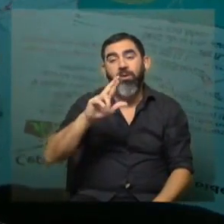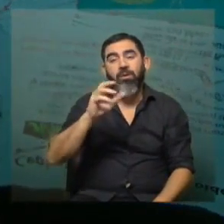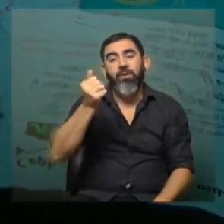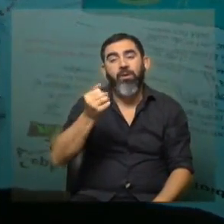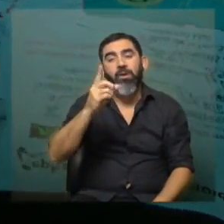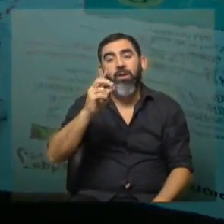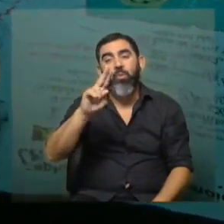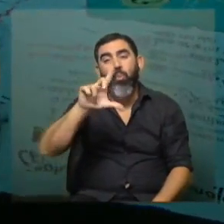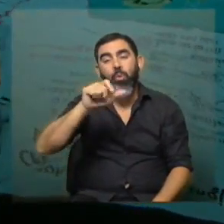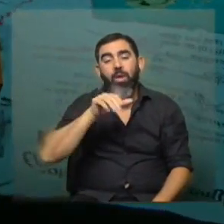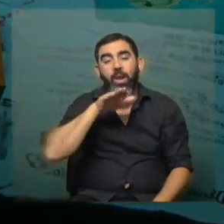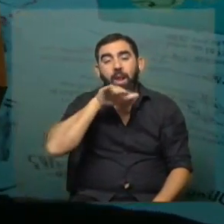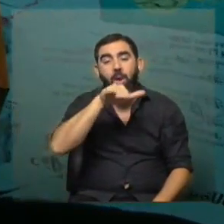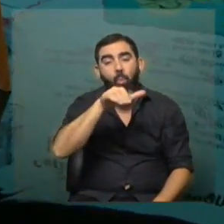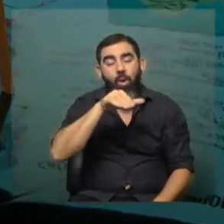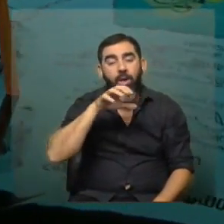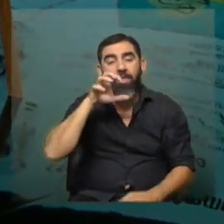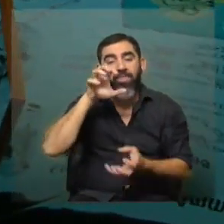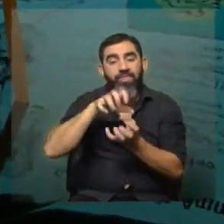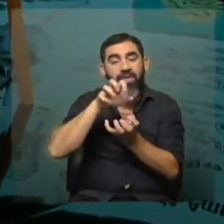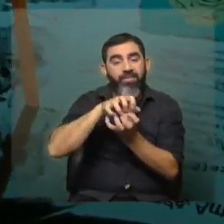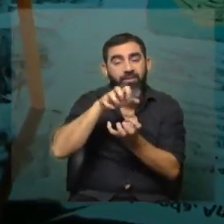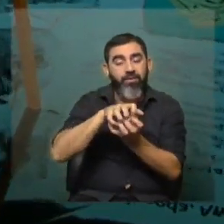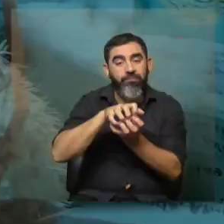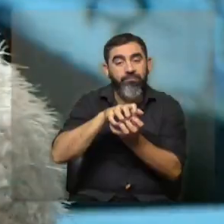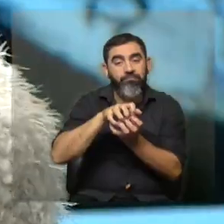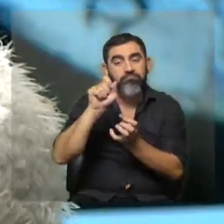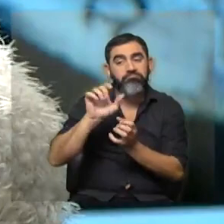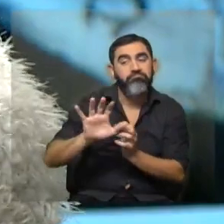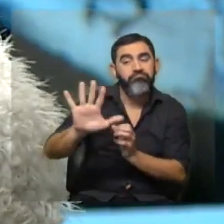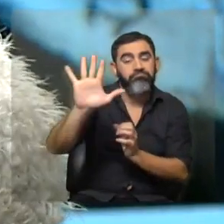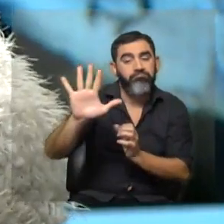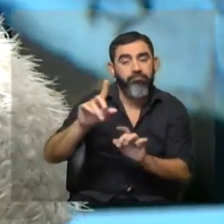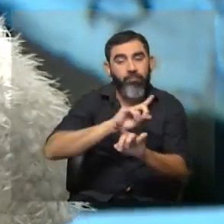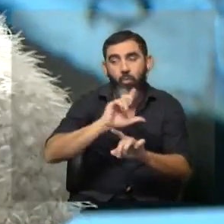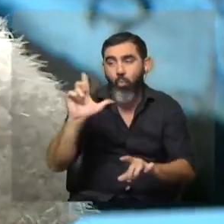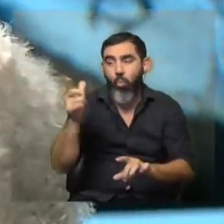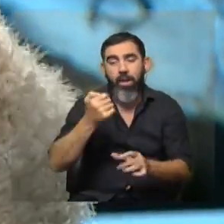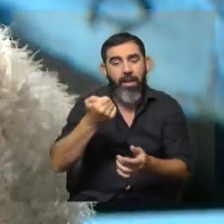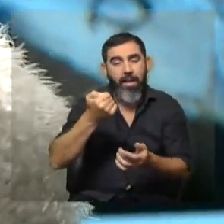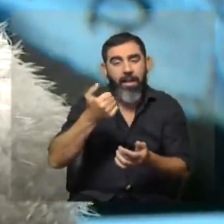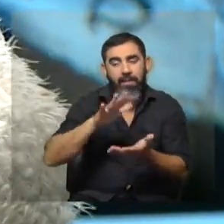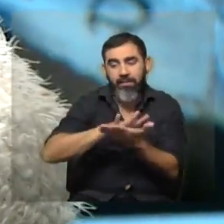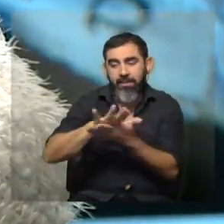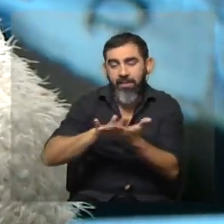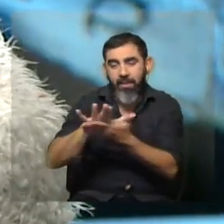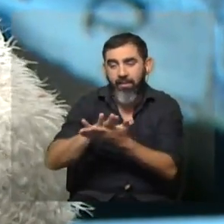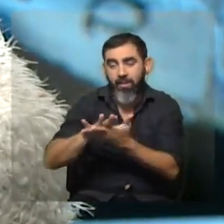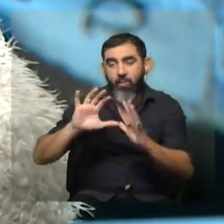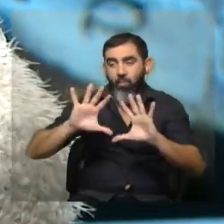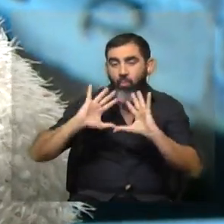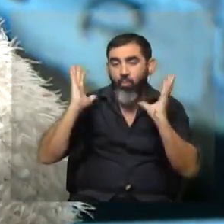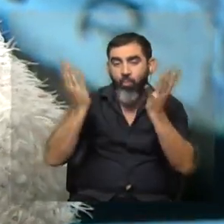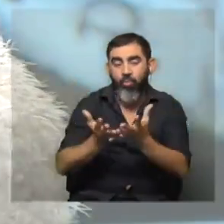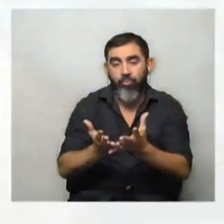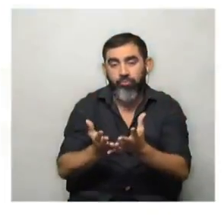una lengua con dientes, que es bastante particular, o sea, no se encuentra prácticamente en ninguna monites del mundo,